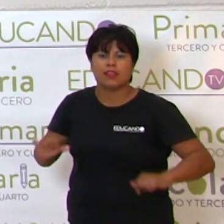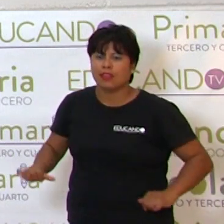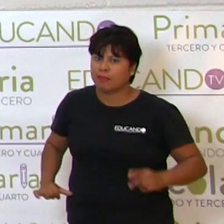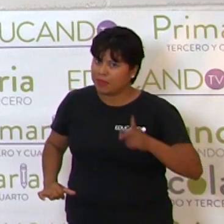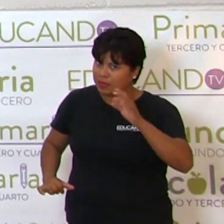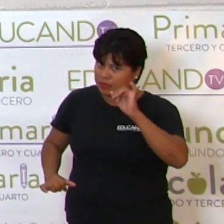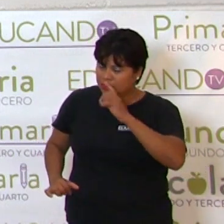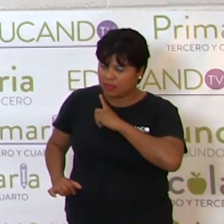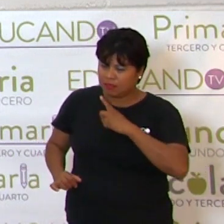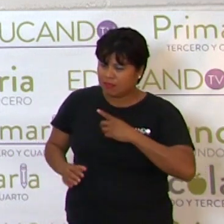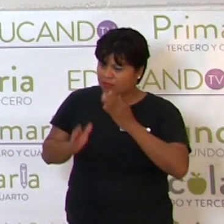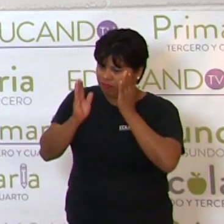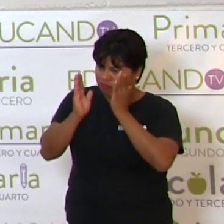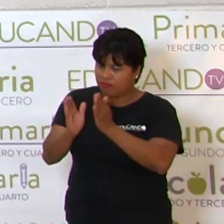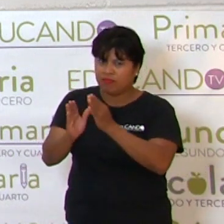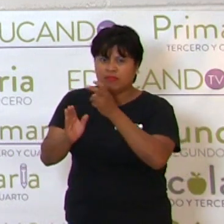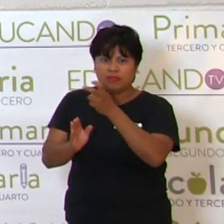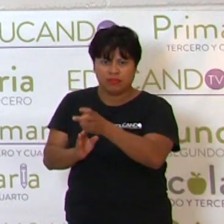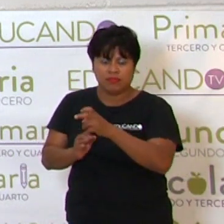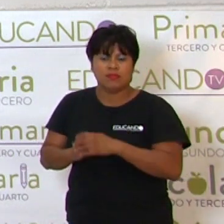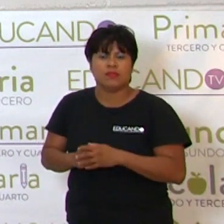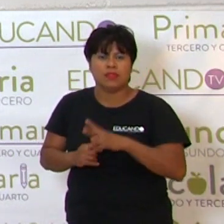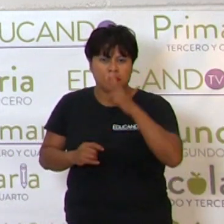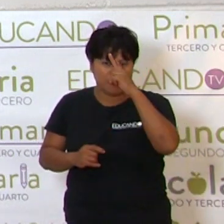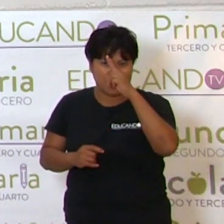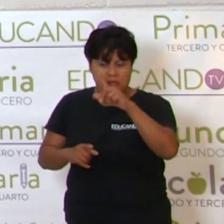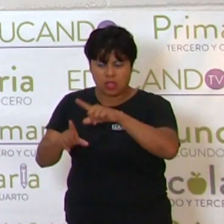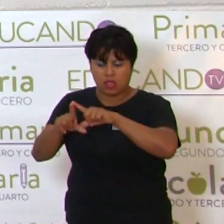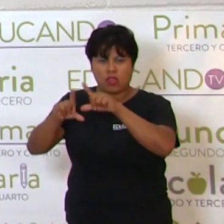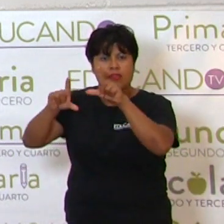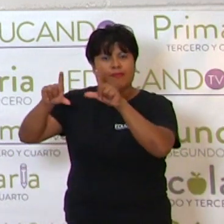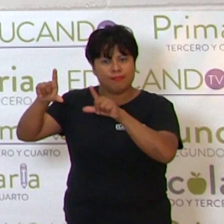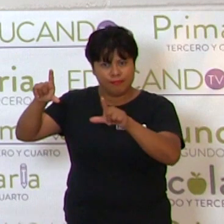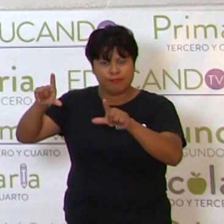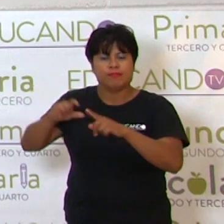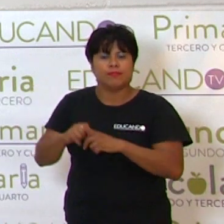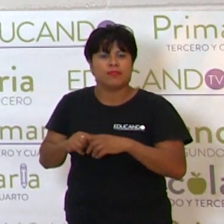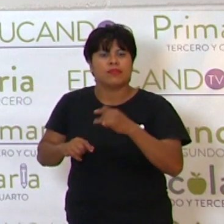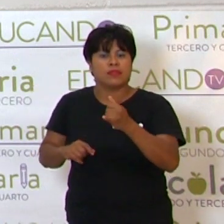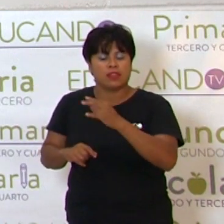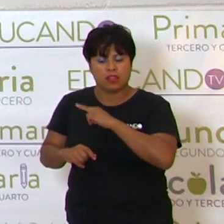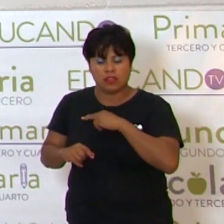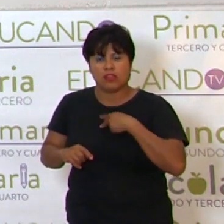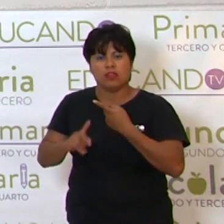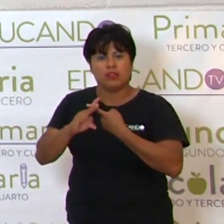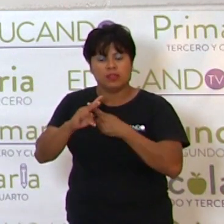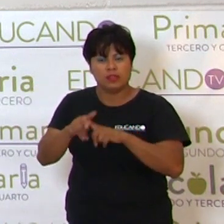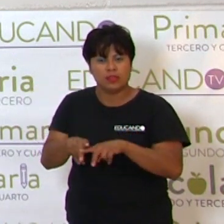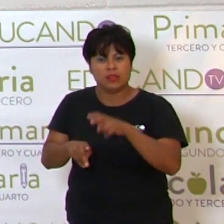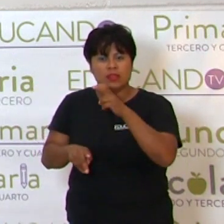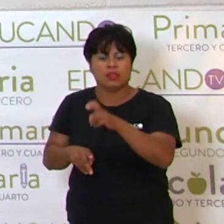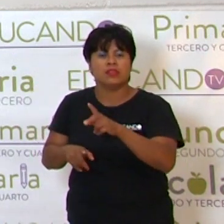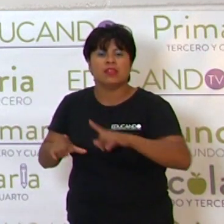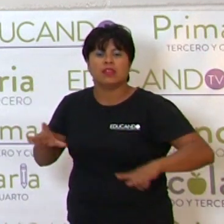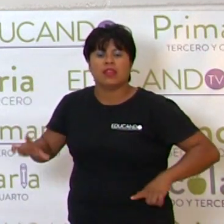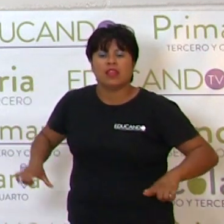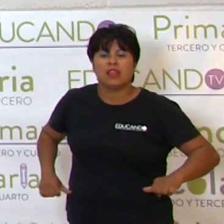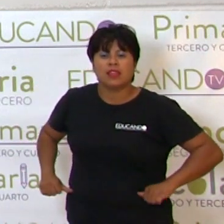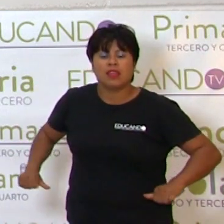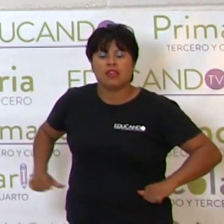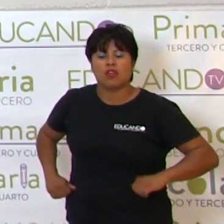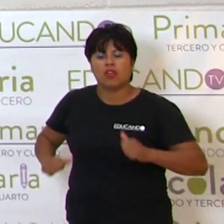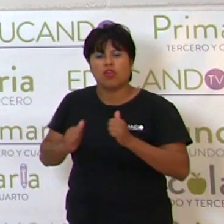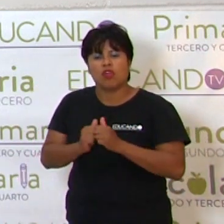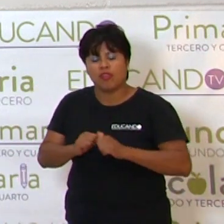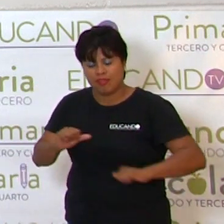situarnos de este lado del continente, o sea, en México, y iniciar el teatro con el teatro